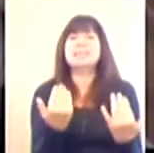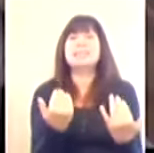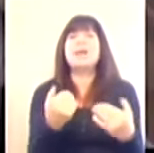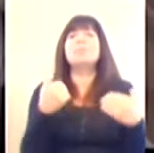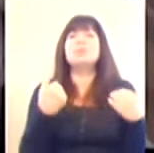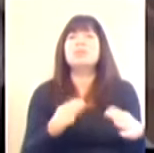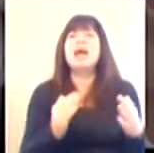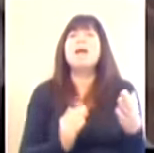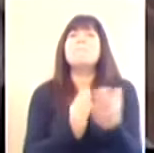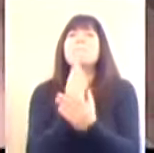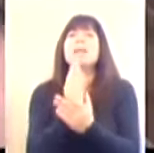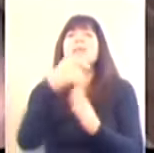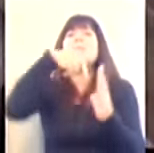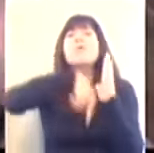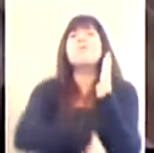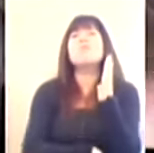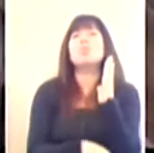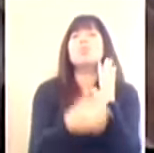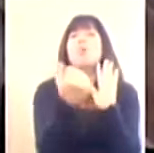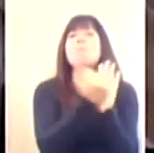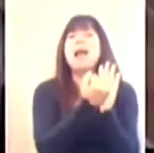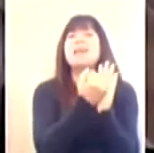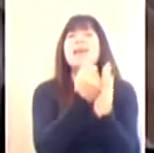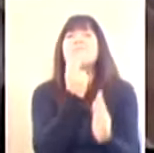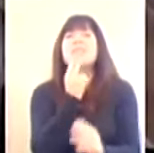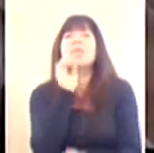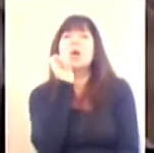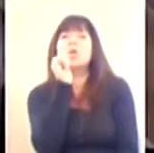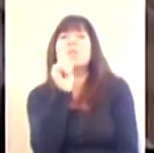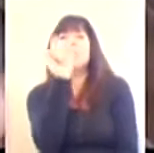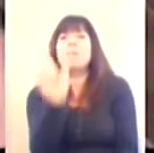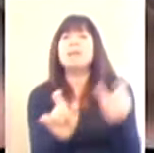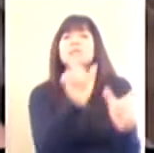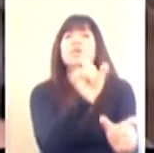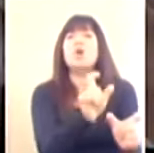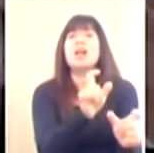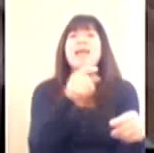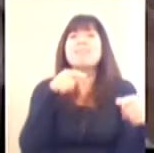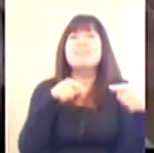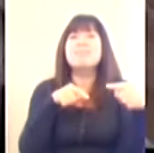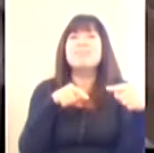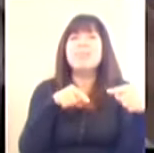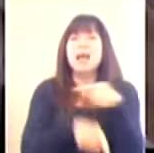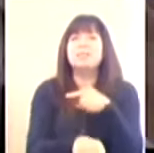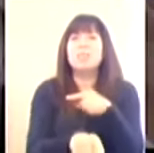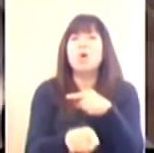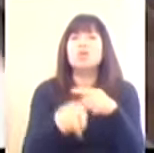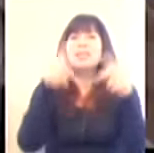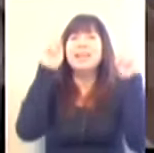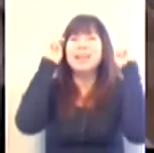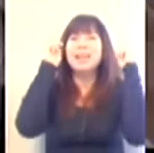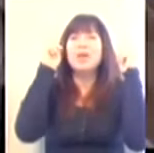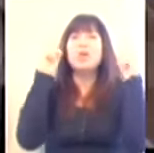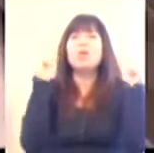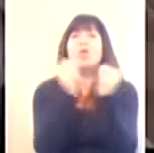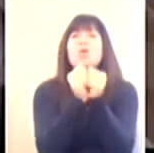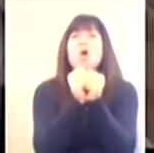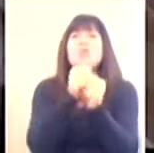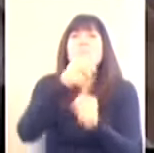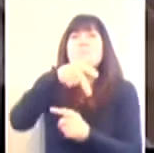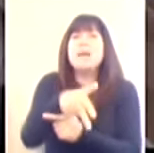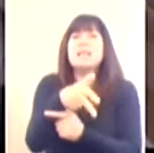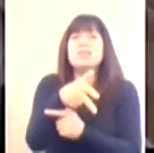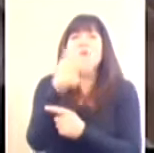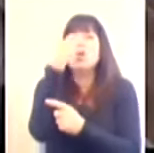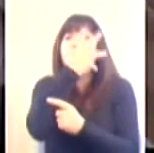calar en la vida de la gente que el transporte con líquidos, el transporte con petróleo, con gasolina,